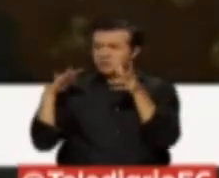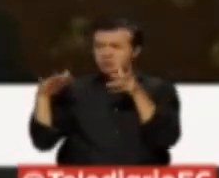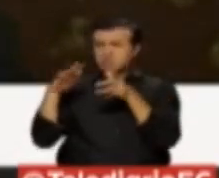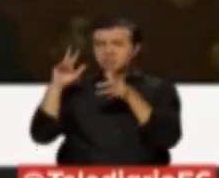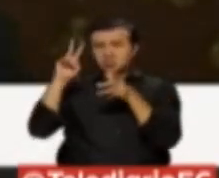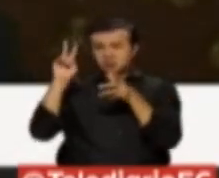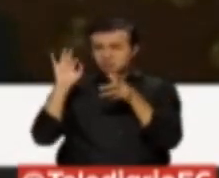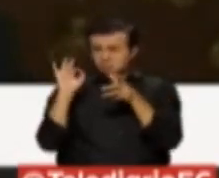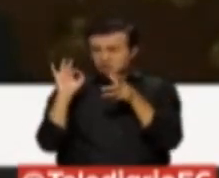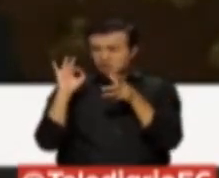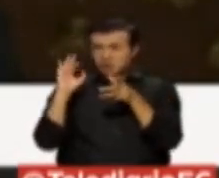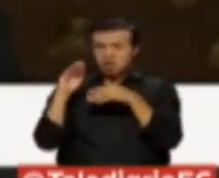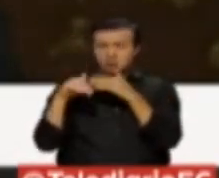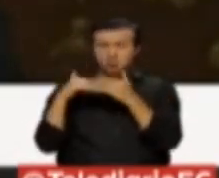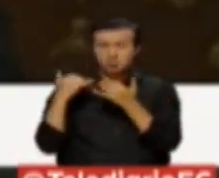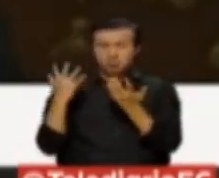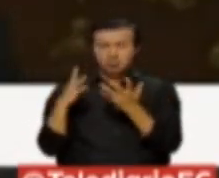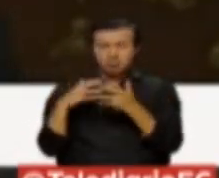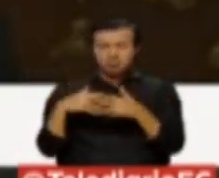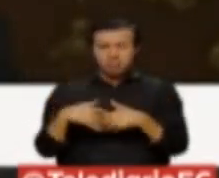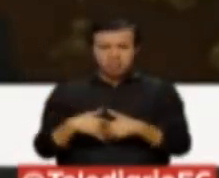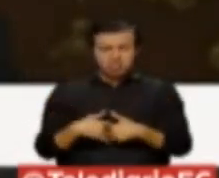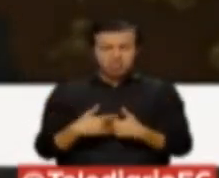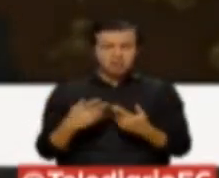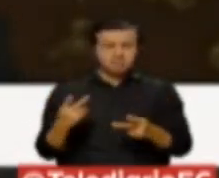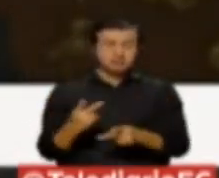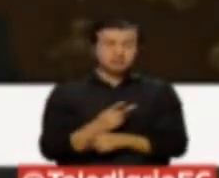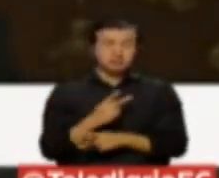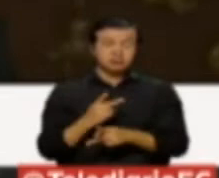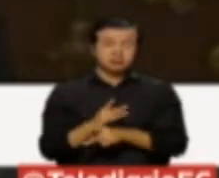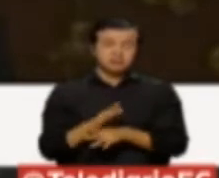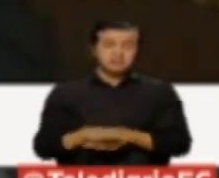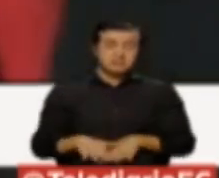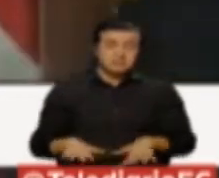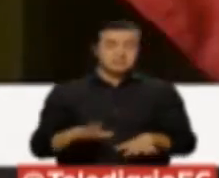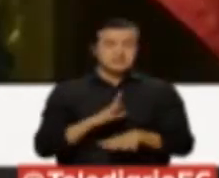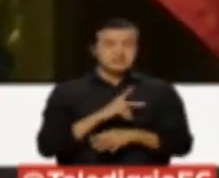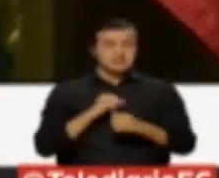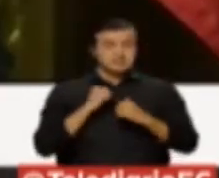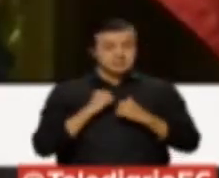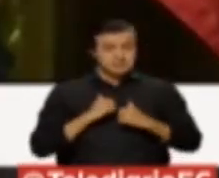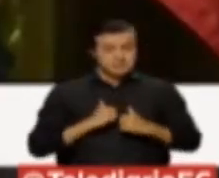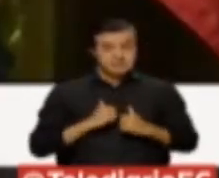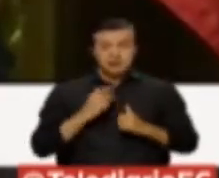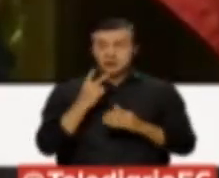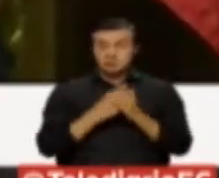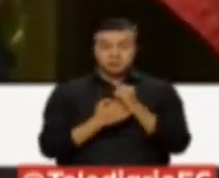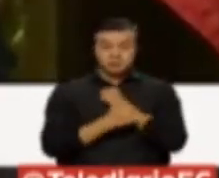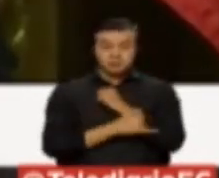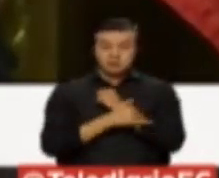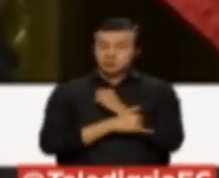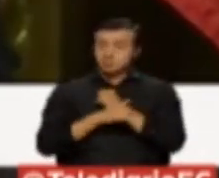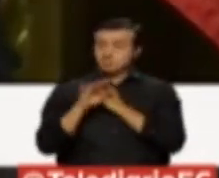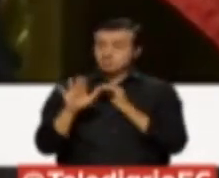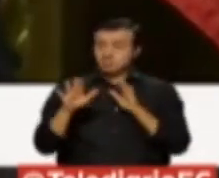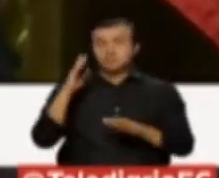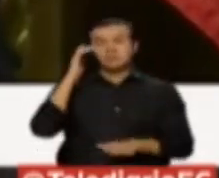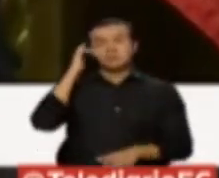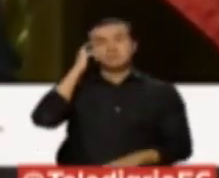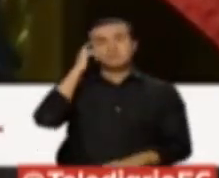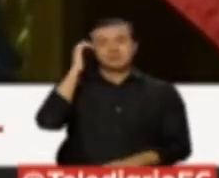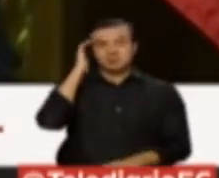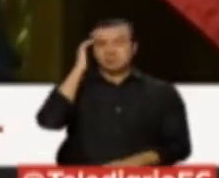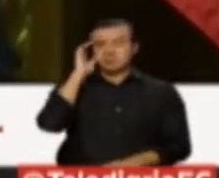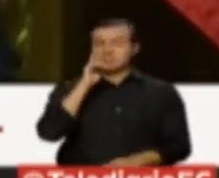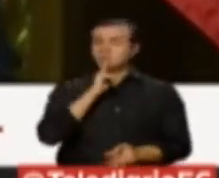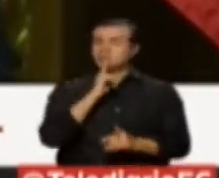es ahora un estado venezolano ambos países expresamos nuestra preocupación también